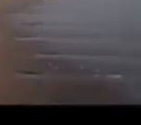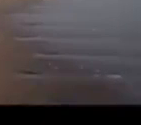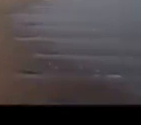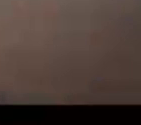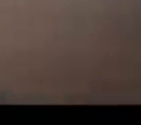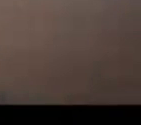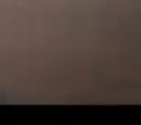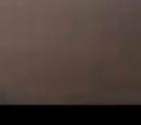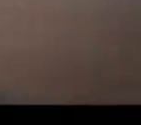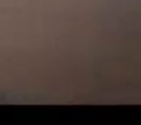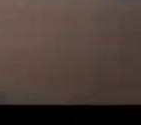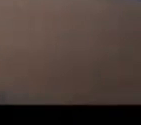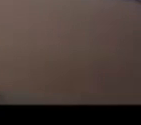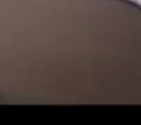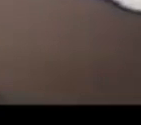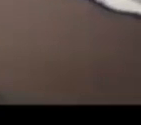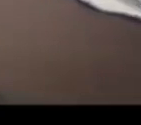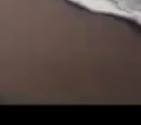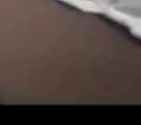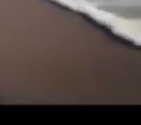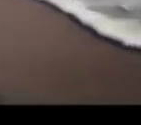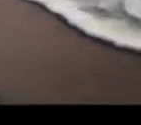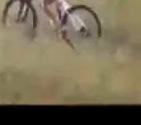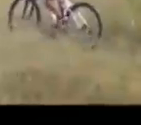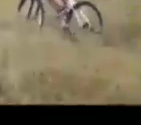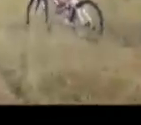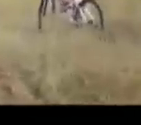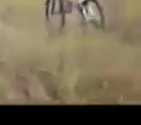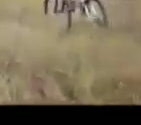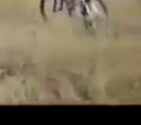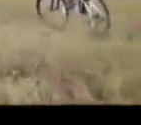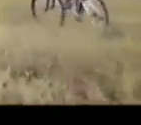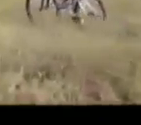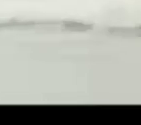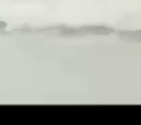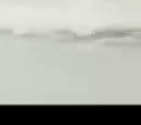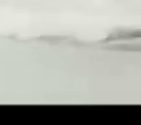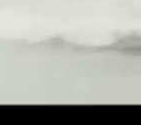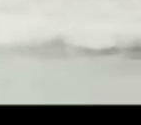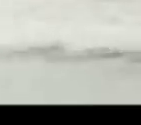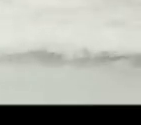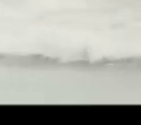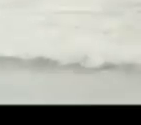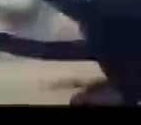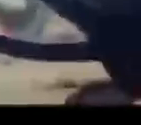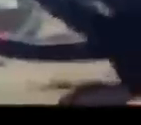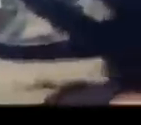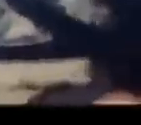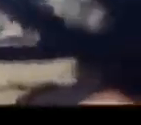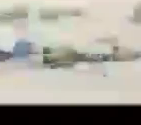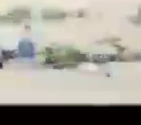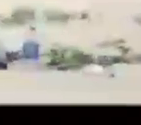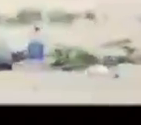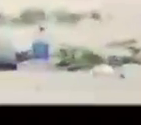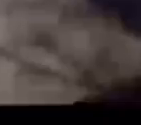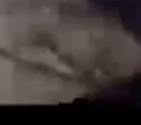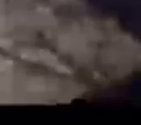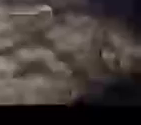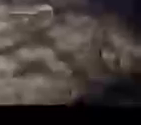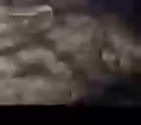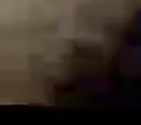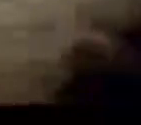Desde playas de bosque seco hasta verdes orillas de arena y sol, Manabí es la provincia con la mayor extensión de costas del Ecuador